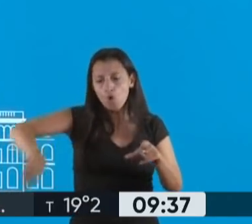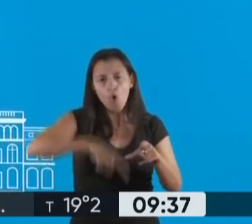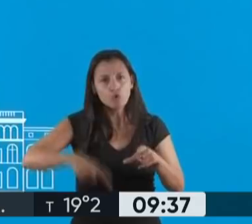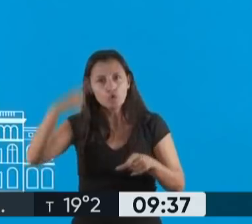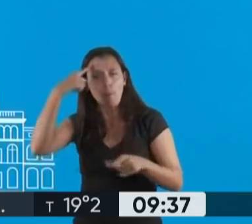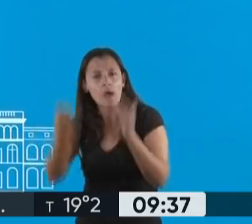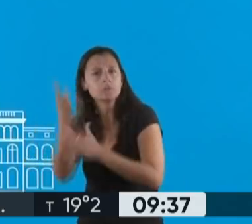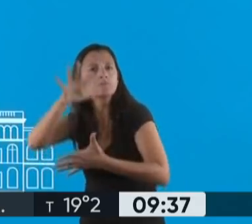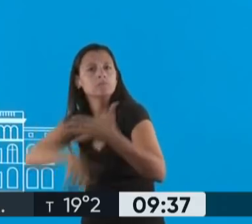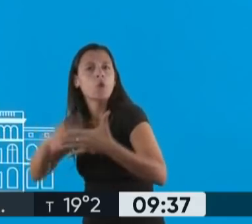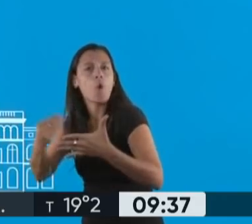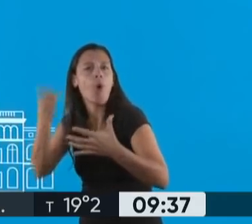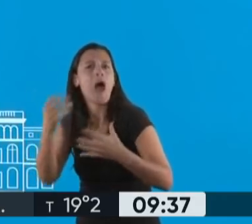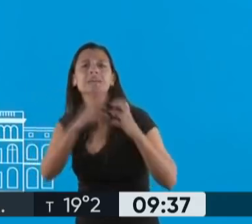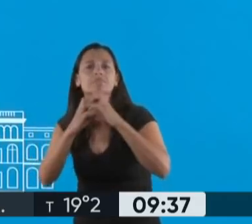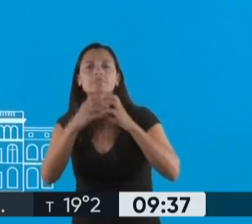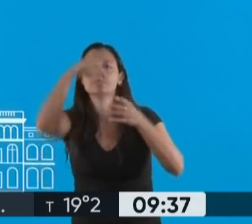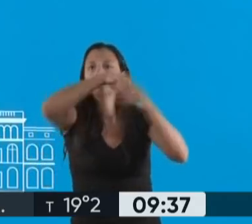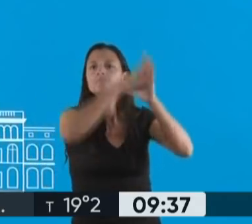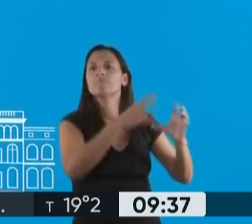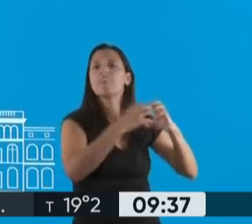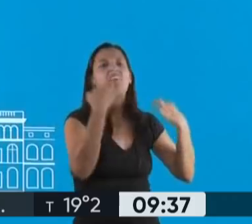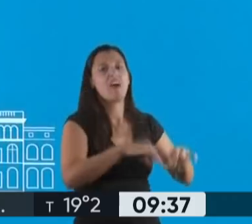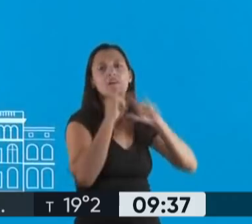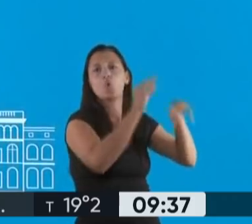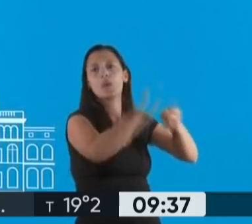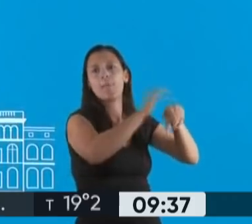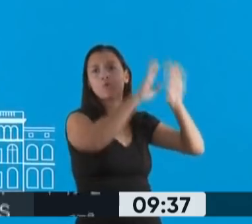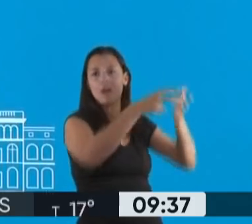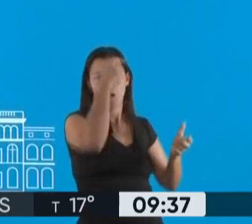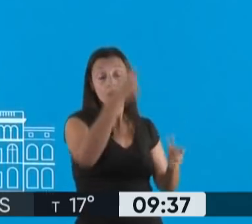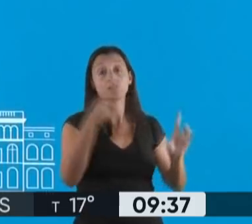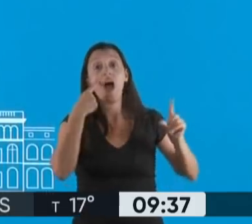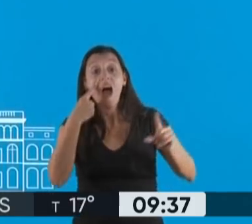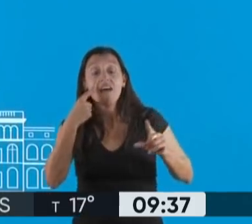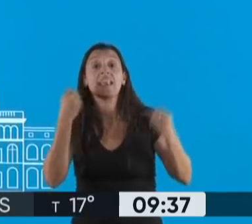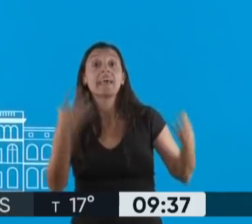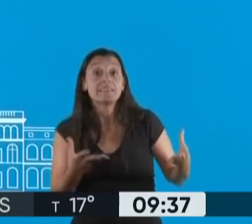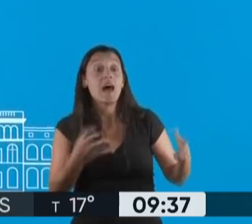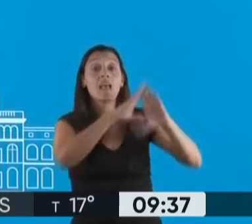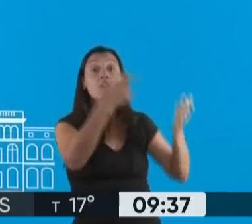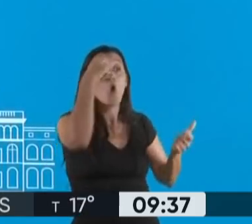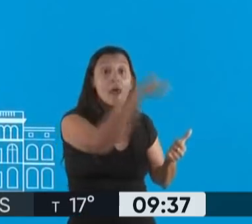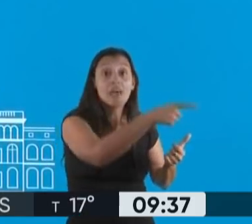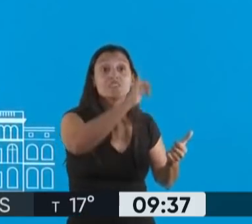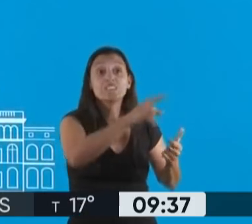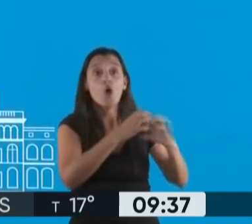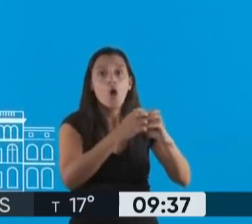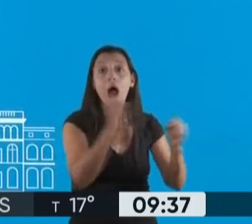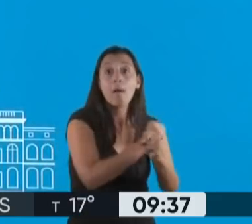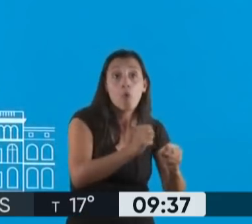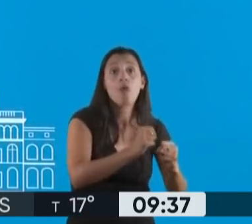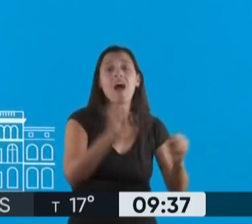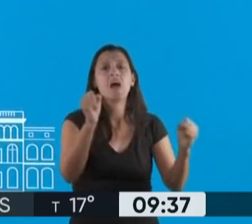pensamos que estos temas hay que discutirlos en el Parlamento. Dicho todo esto, esperemos la votación. Los congresos son los congresos y las leyes